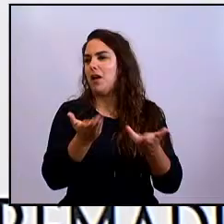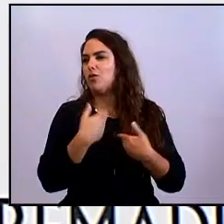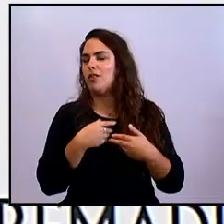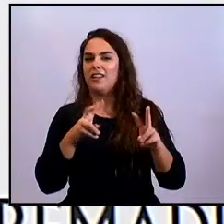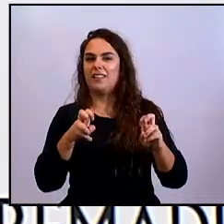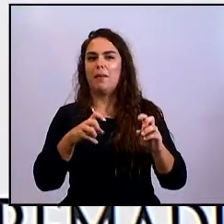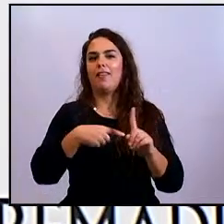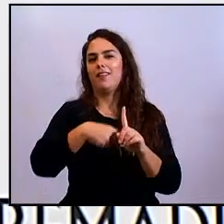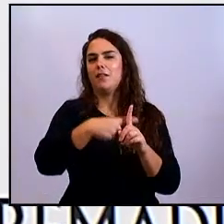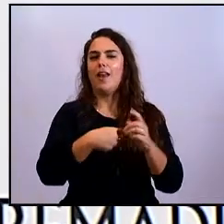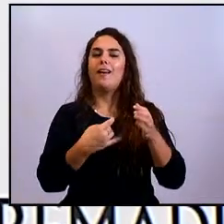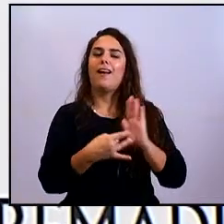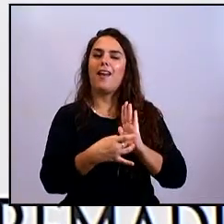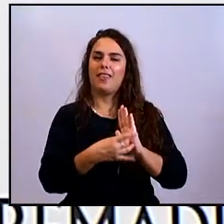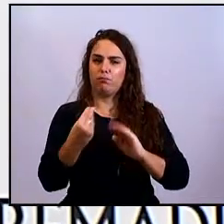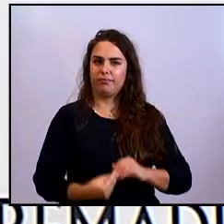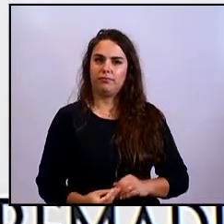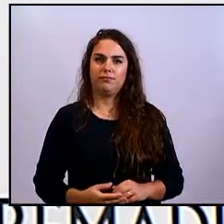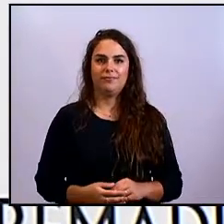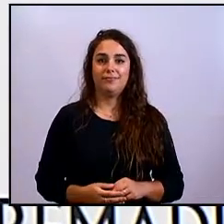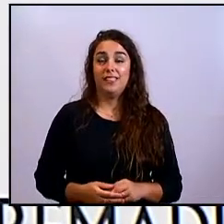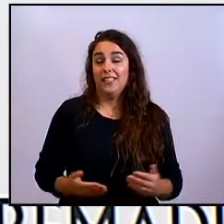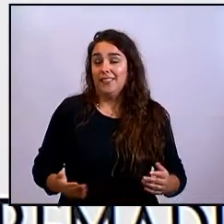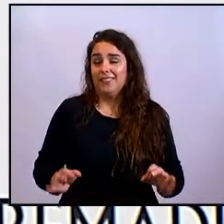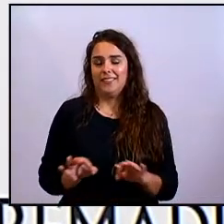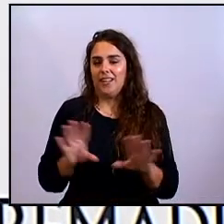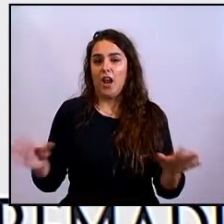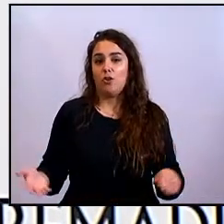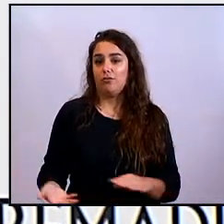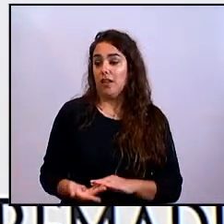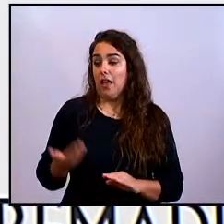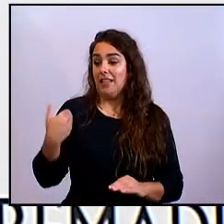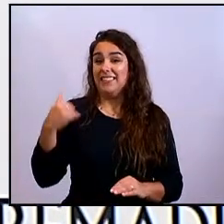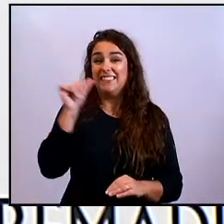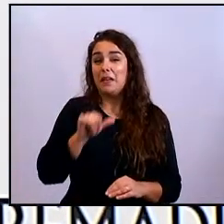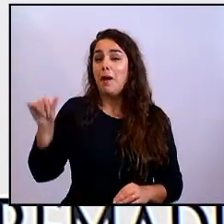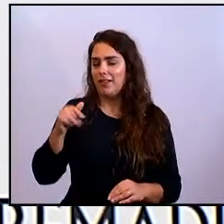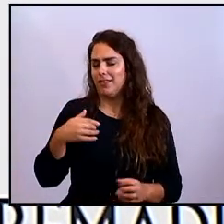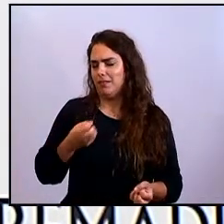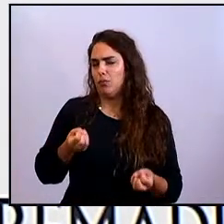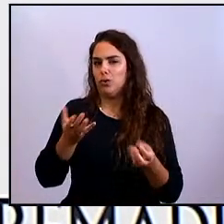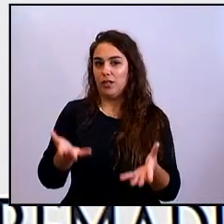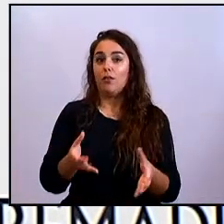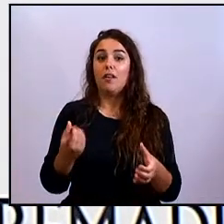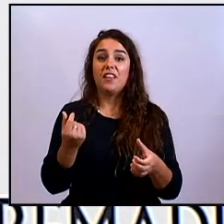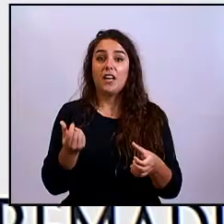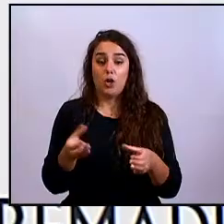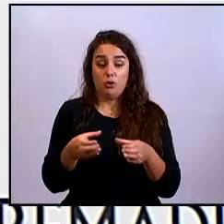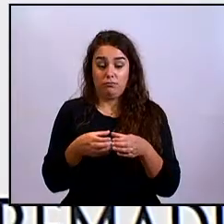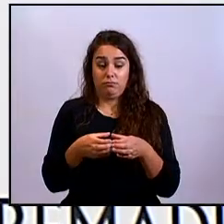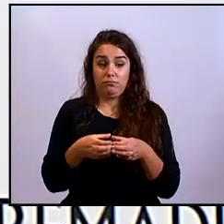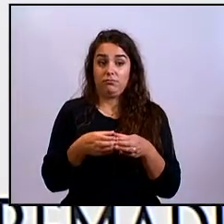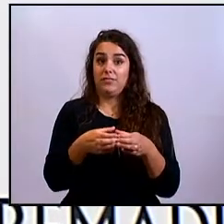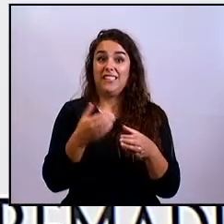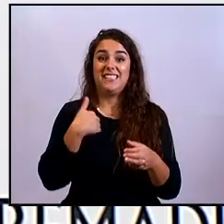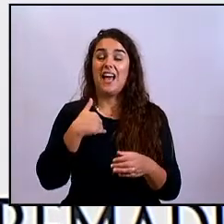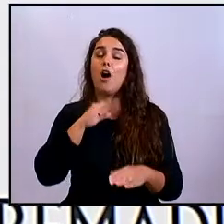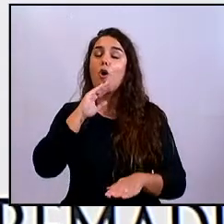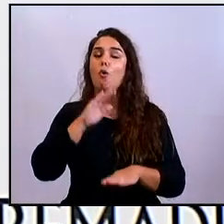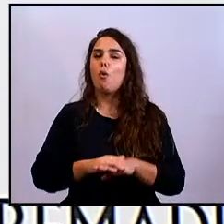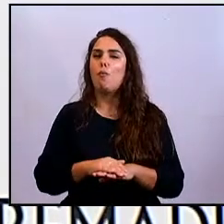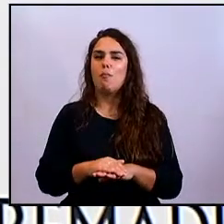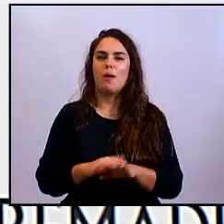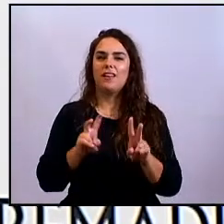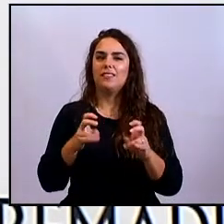calidad. Y, por supuesto, como ya adelantamos hace semanas, hay partidas que vienen a cumplir de una vez por todas con